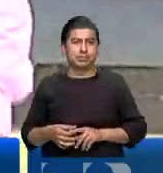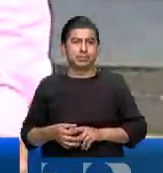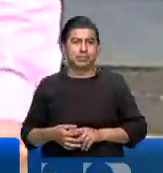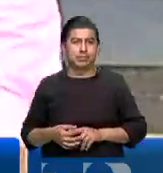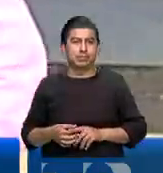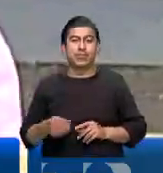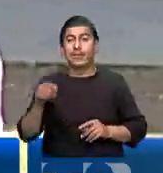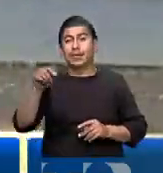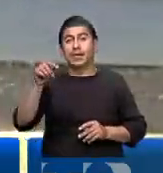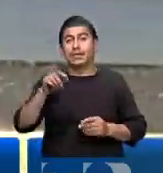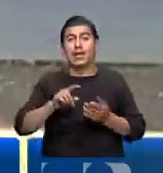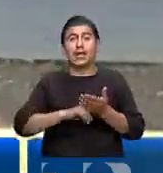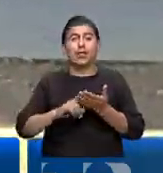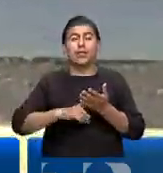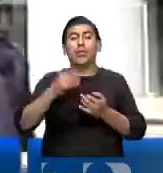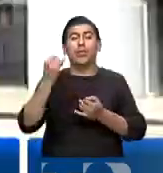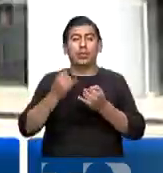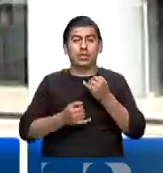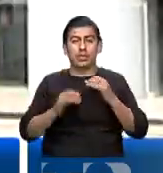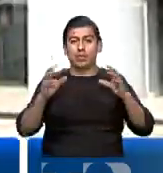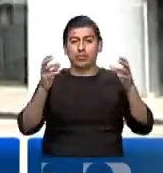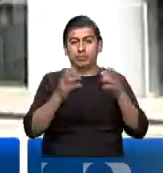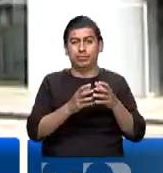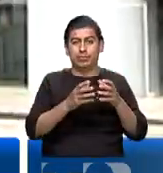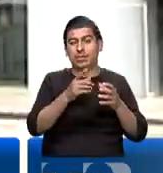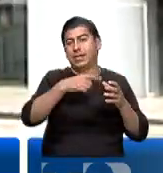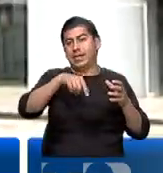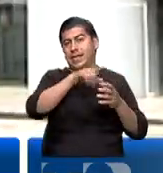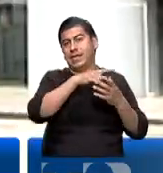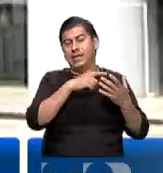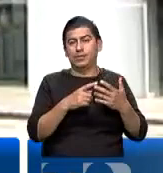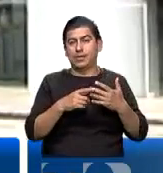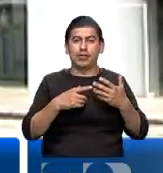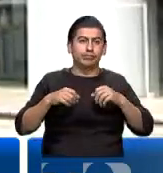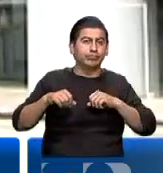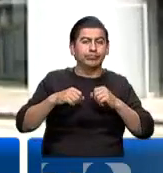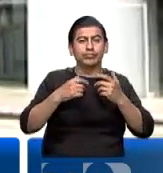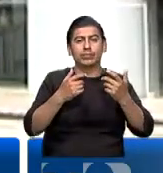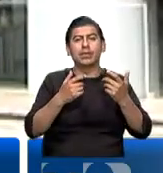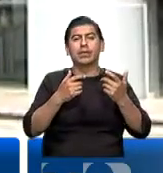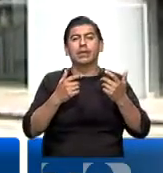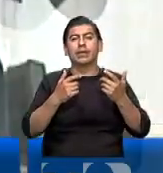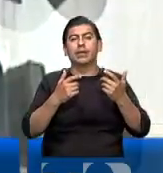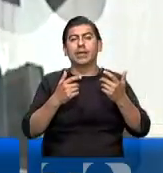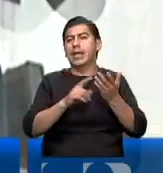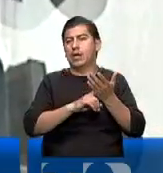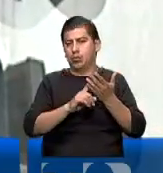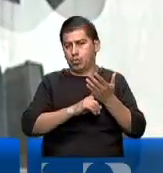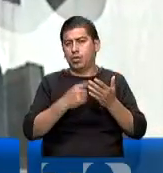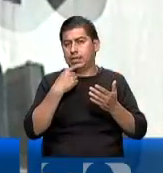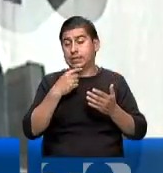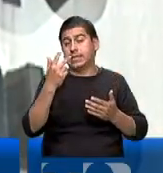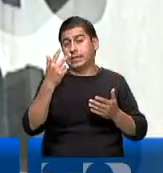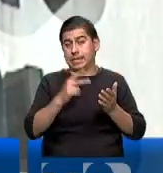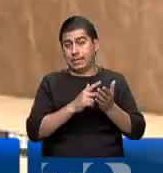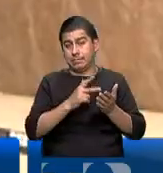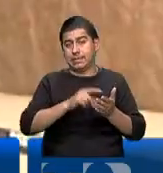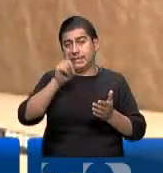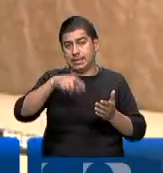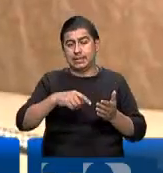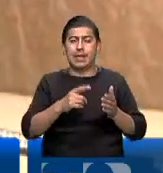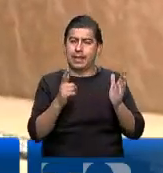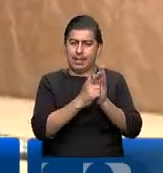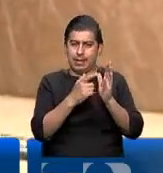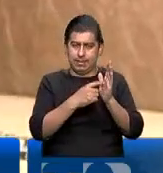era la última reunión del consejo nacional de salarios y trabajo de las tres que contempla el reglamento para fijar el incremento